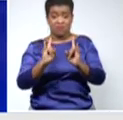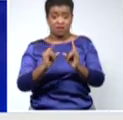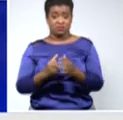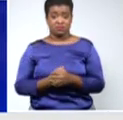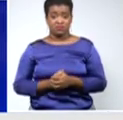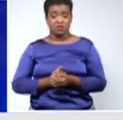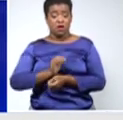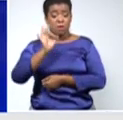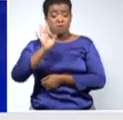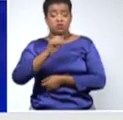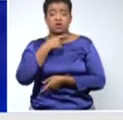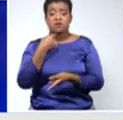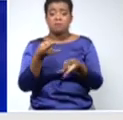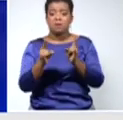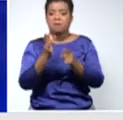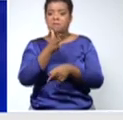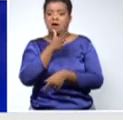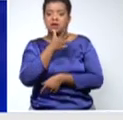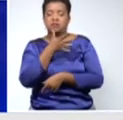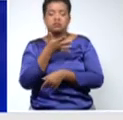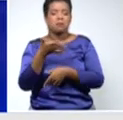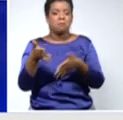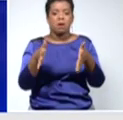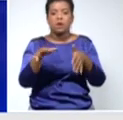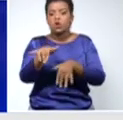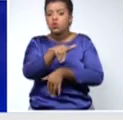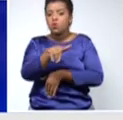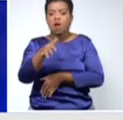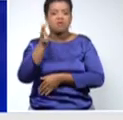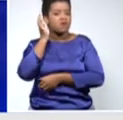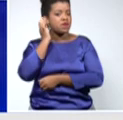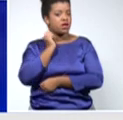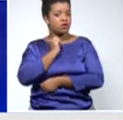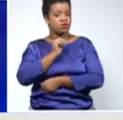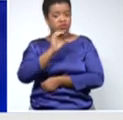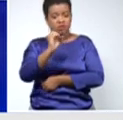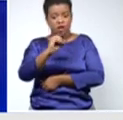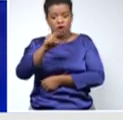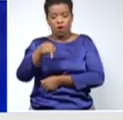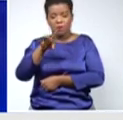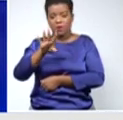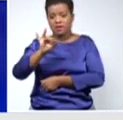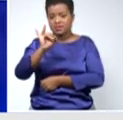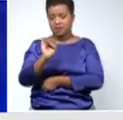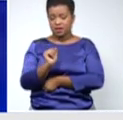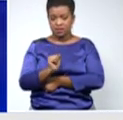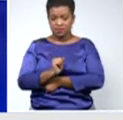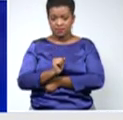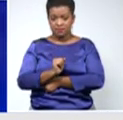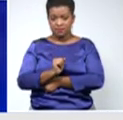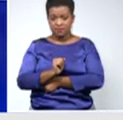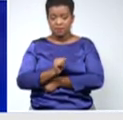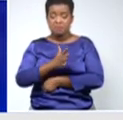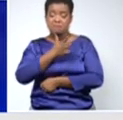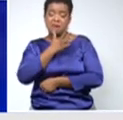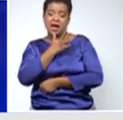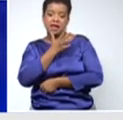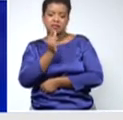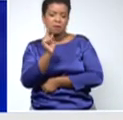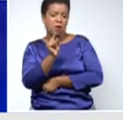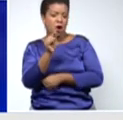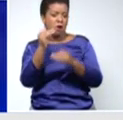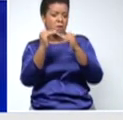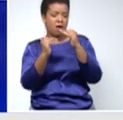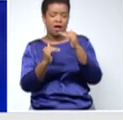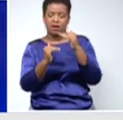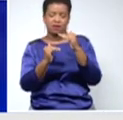que terminamos el mes de febrero, 0,47, que aparentemente es baja, pero es alta en